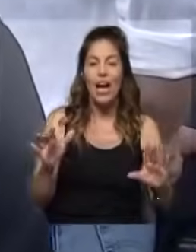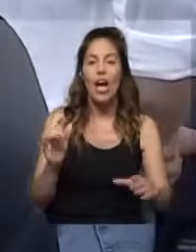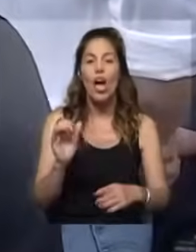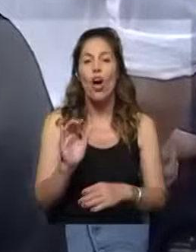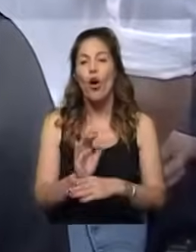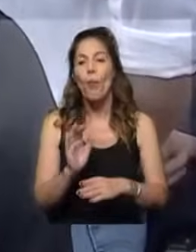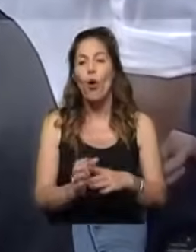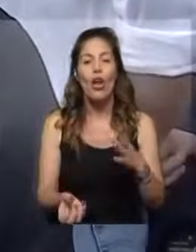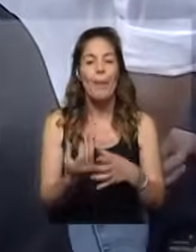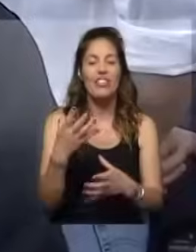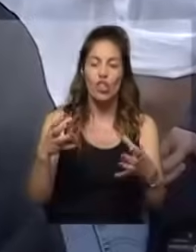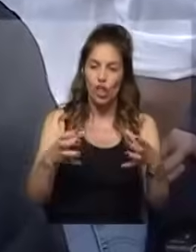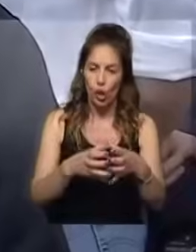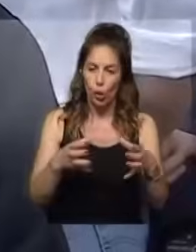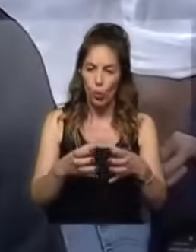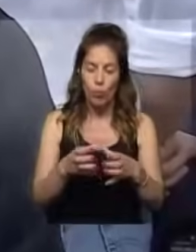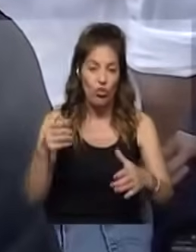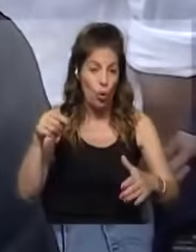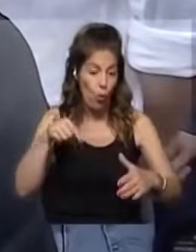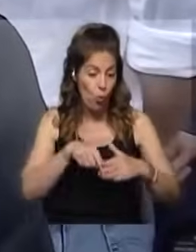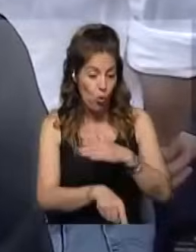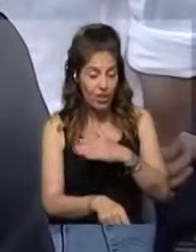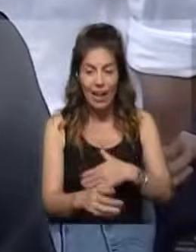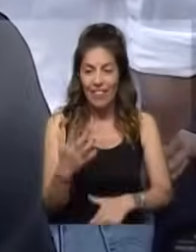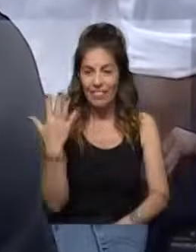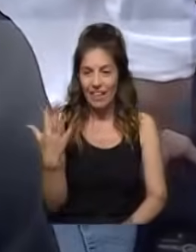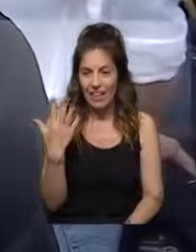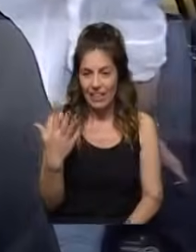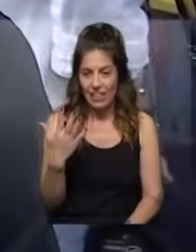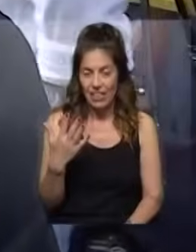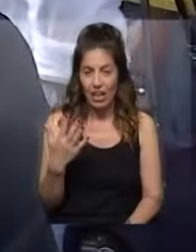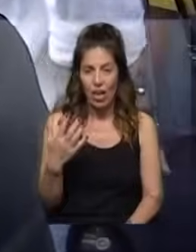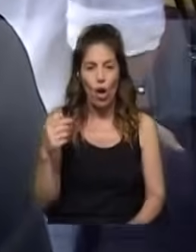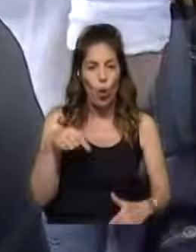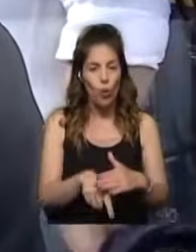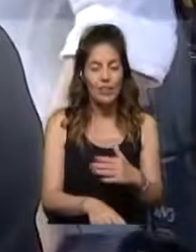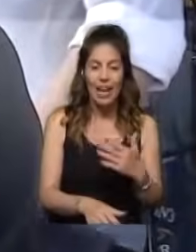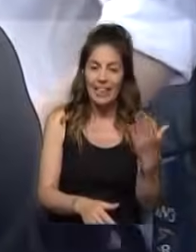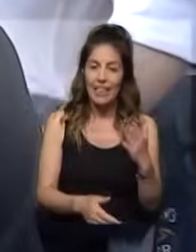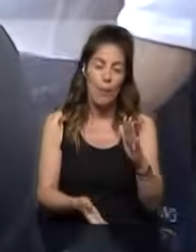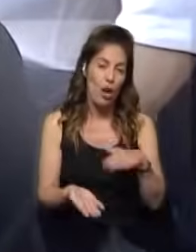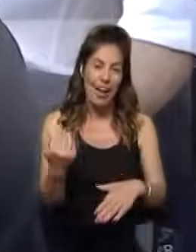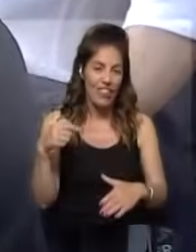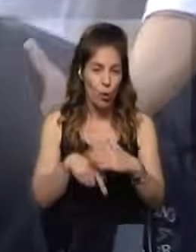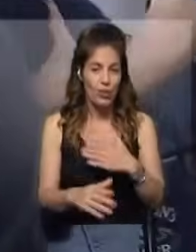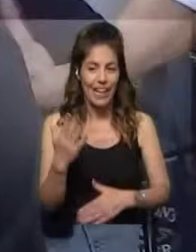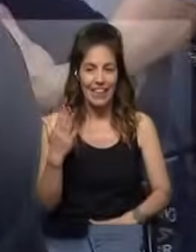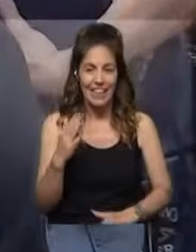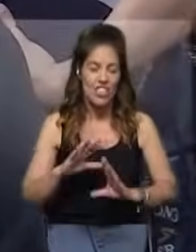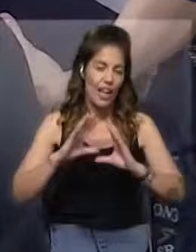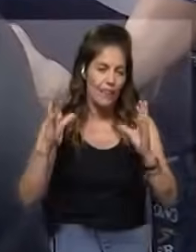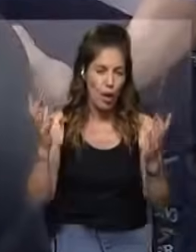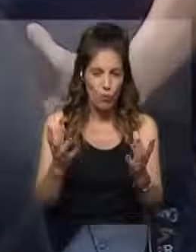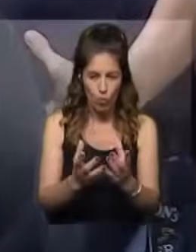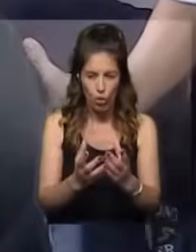de grupos eh de Ultra derecha Ultra izquierda pero sobre todo Ultra derecha a lo largo del mundo